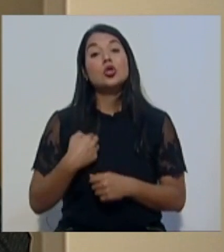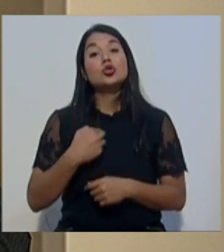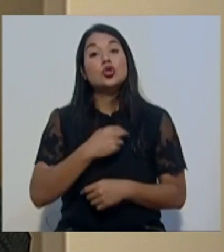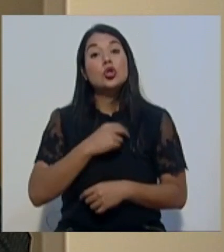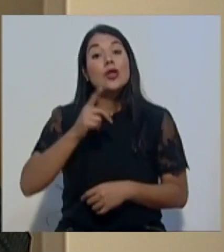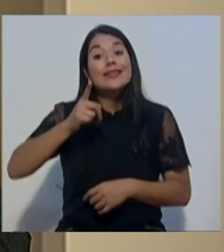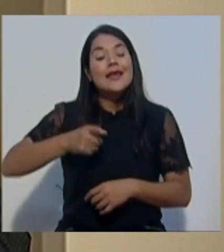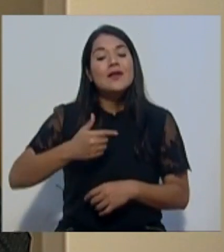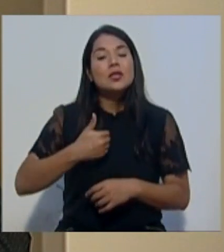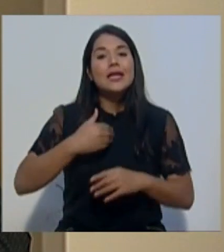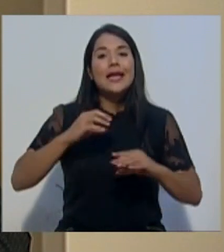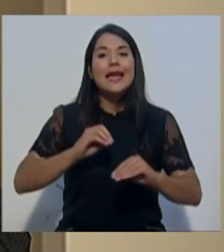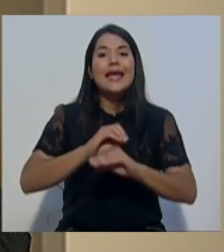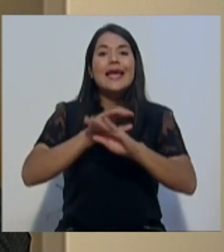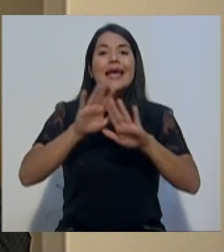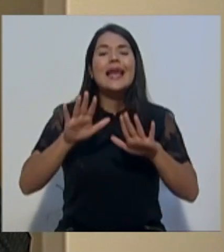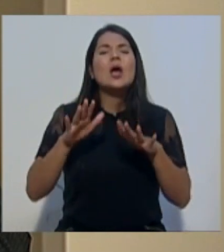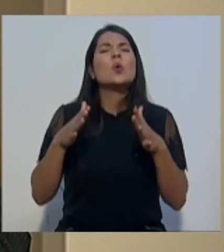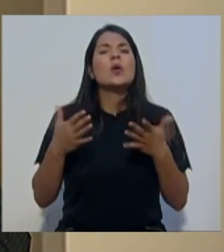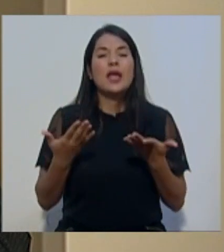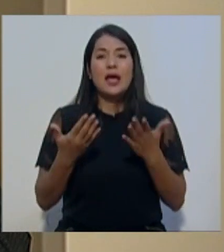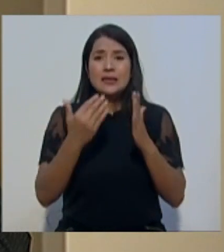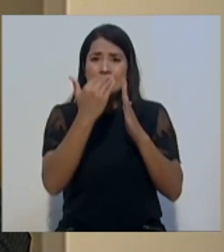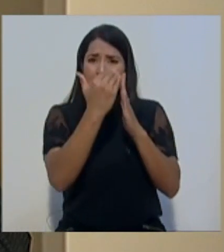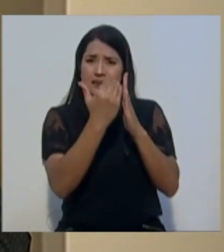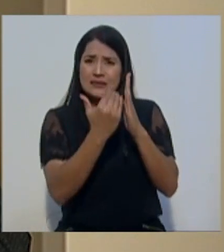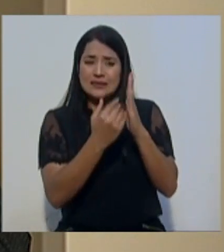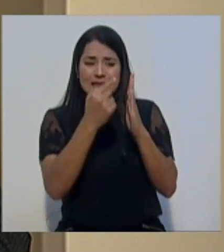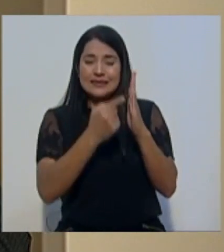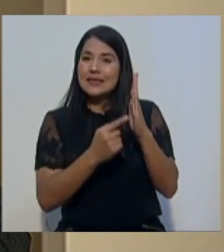tenemos que tener mucha claridad de que las medidas no son